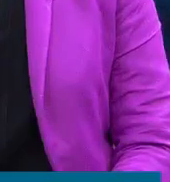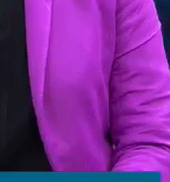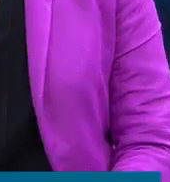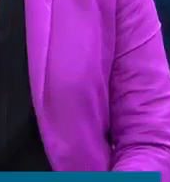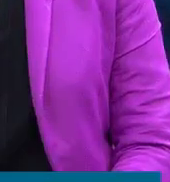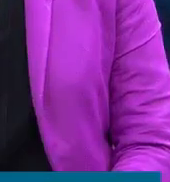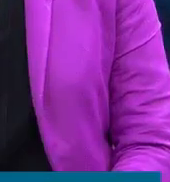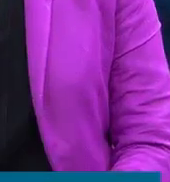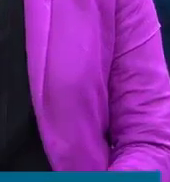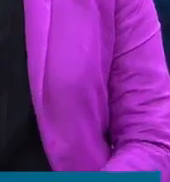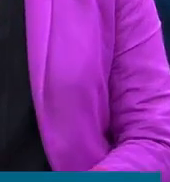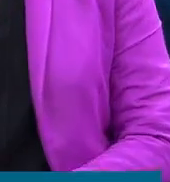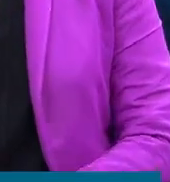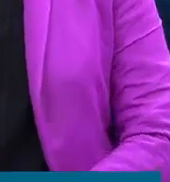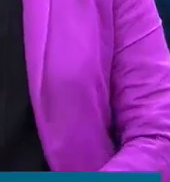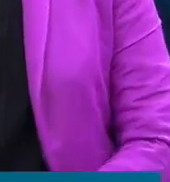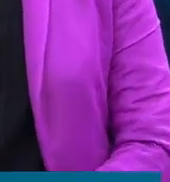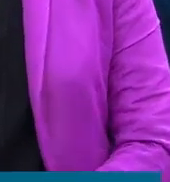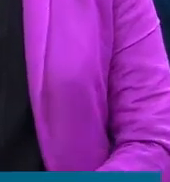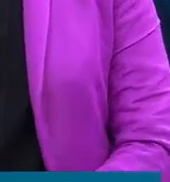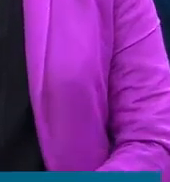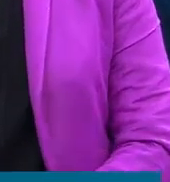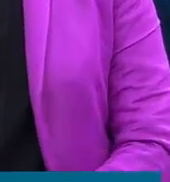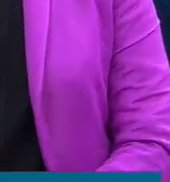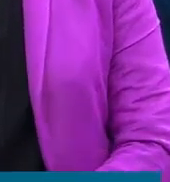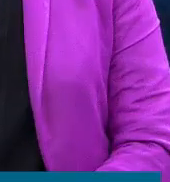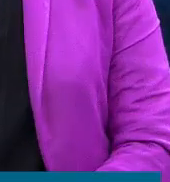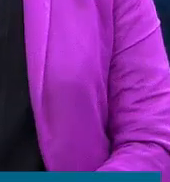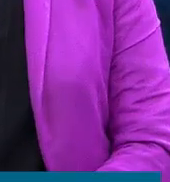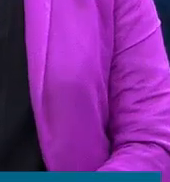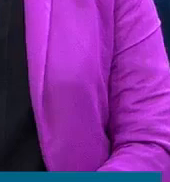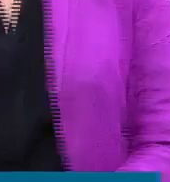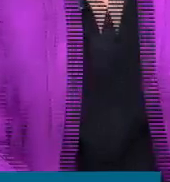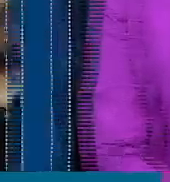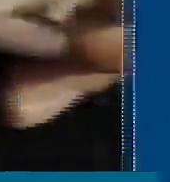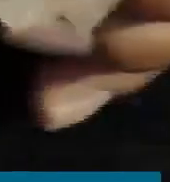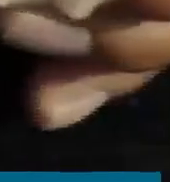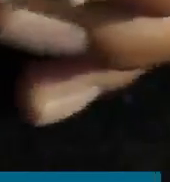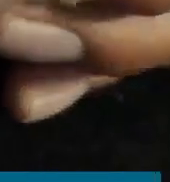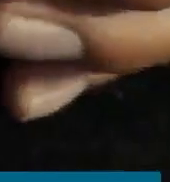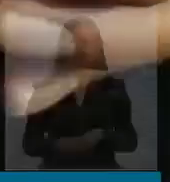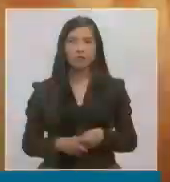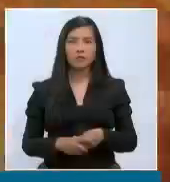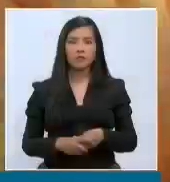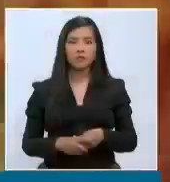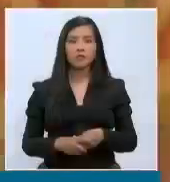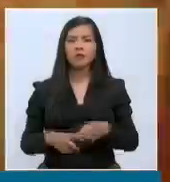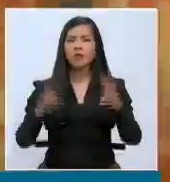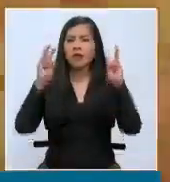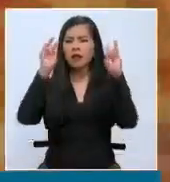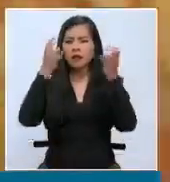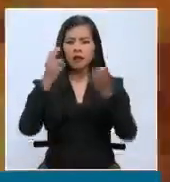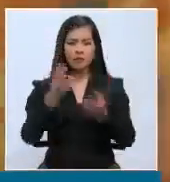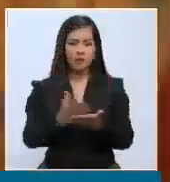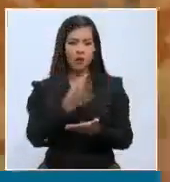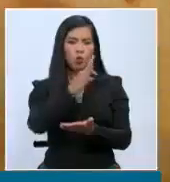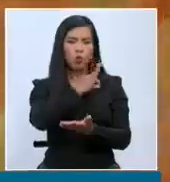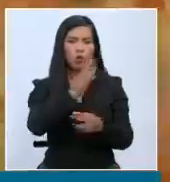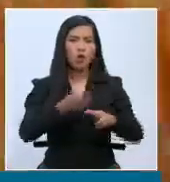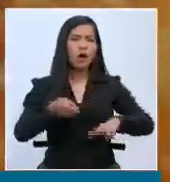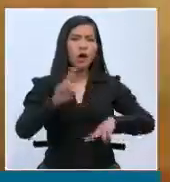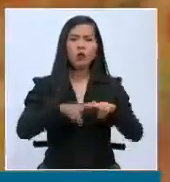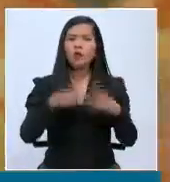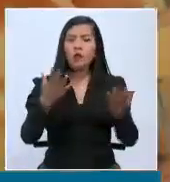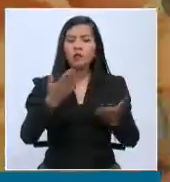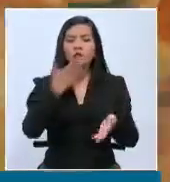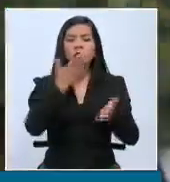de vida, situaciones de ventajas para los hijos, para la familia, en los estudios, en los libros, en la